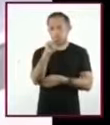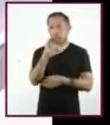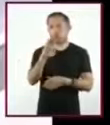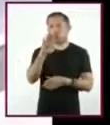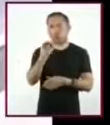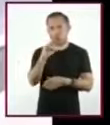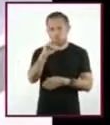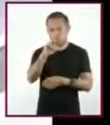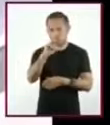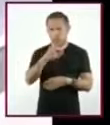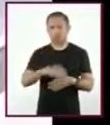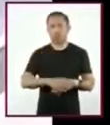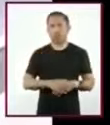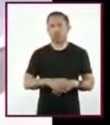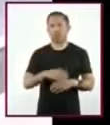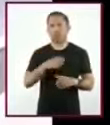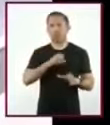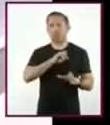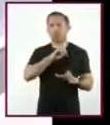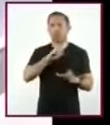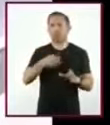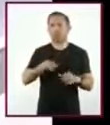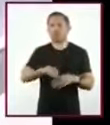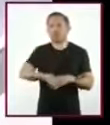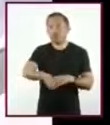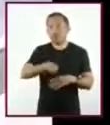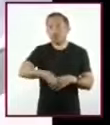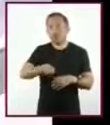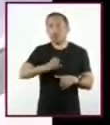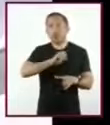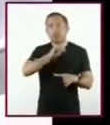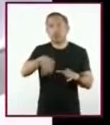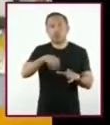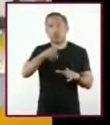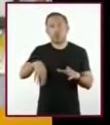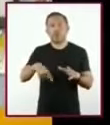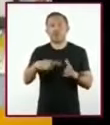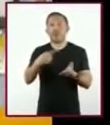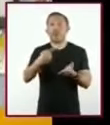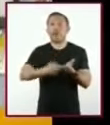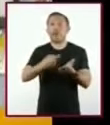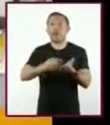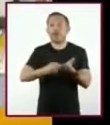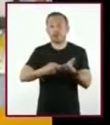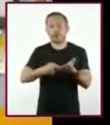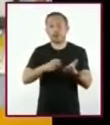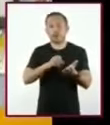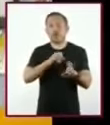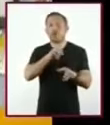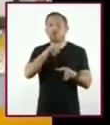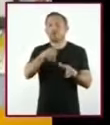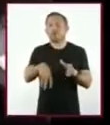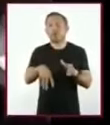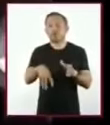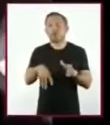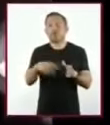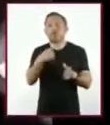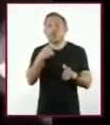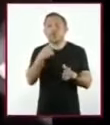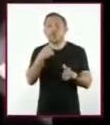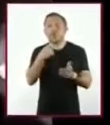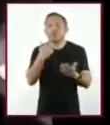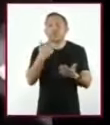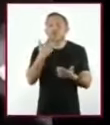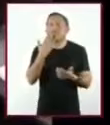y se lo arrojas directamente al sartén para que tus camarones tengan un dejo a mango